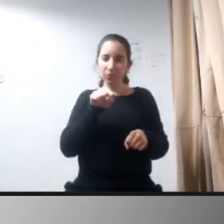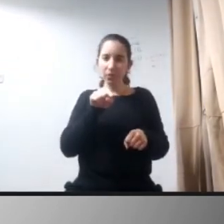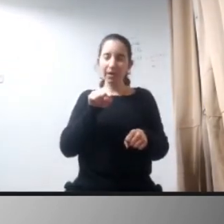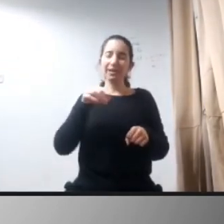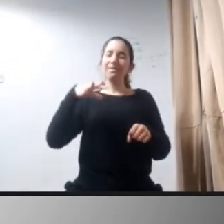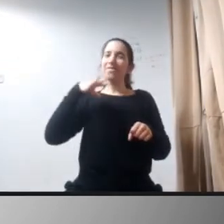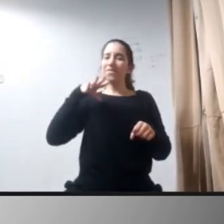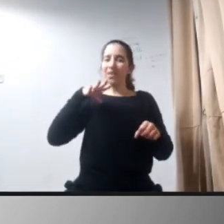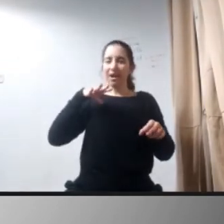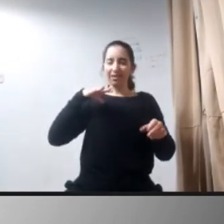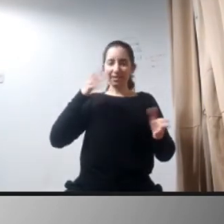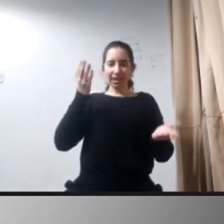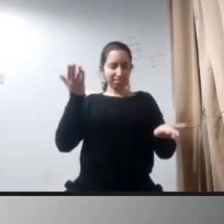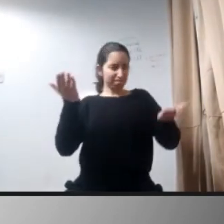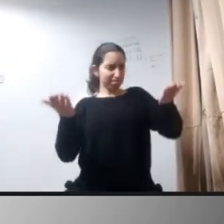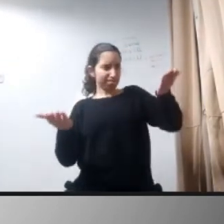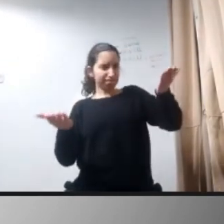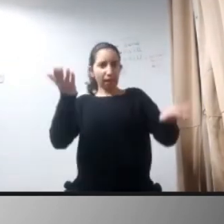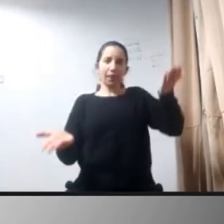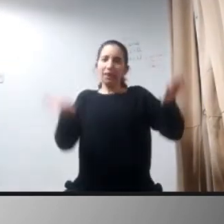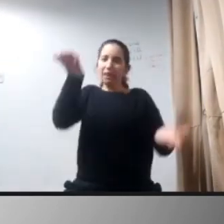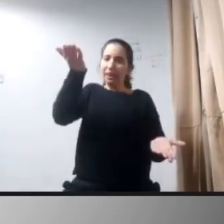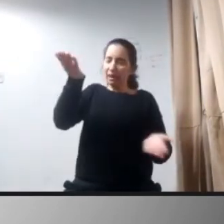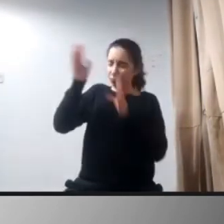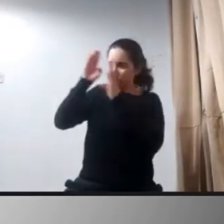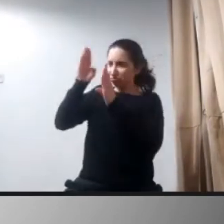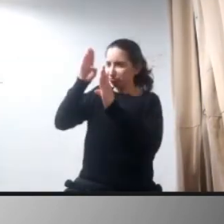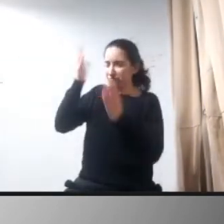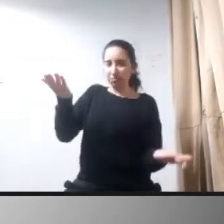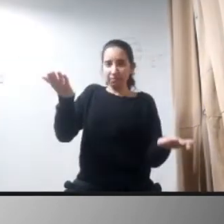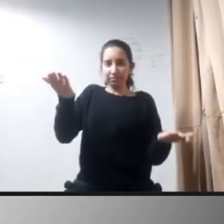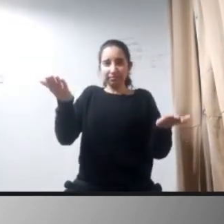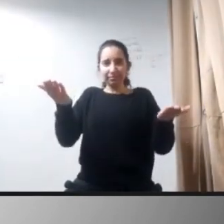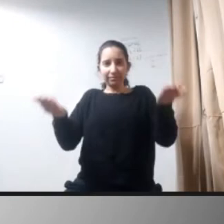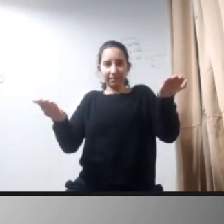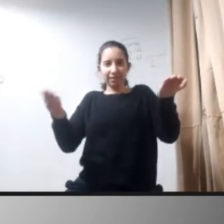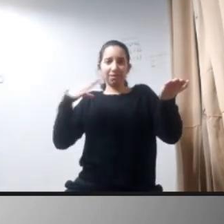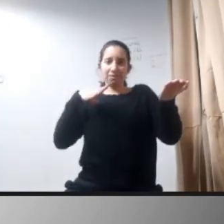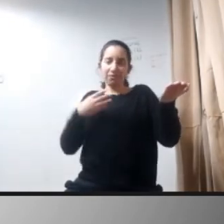profundamente desbalanceadas por esa ausencia.